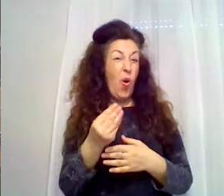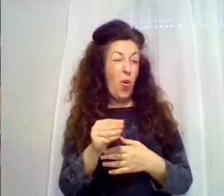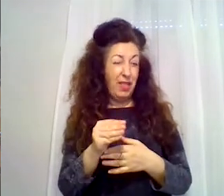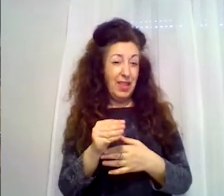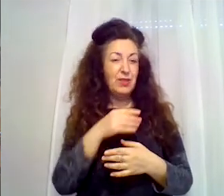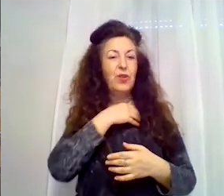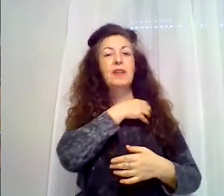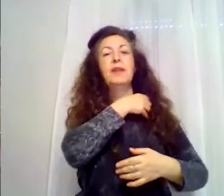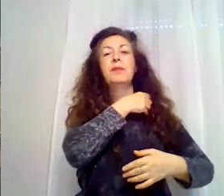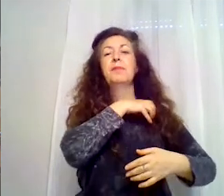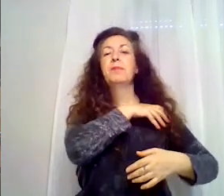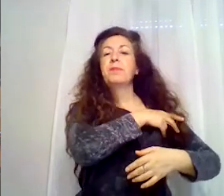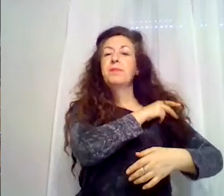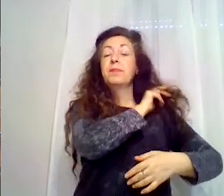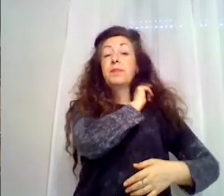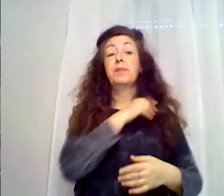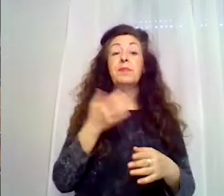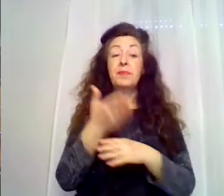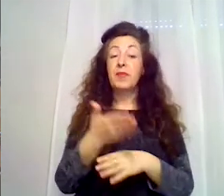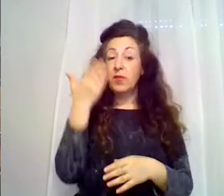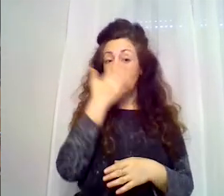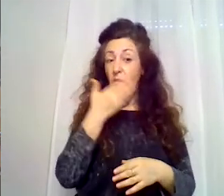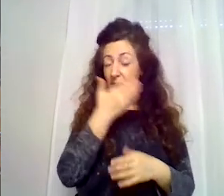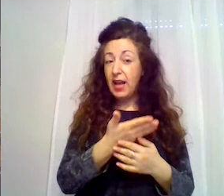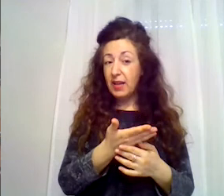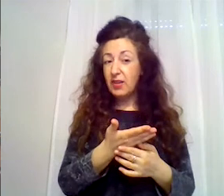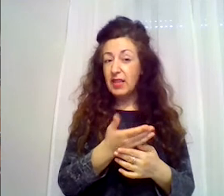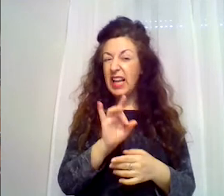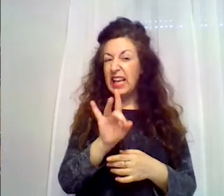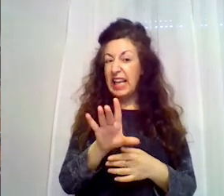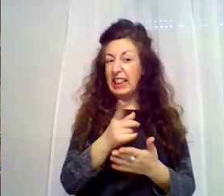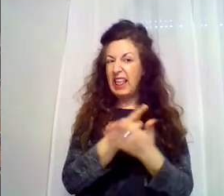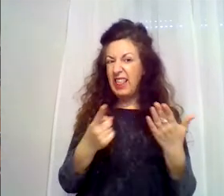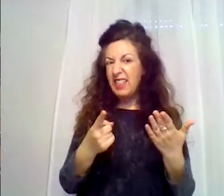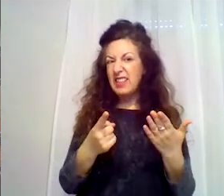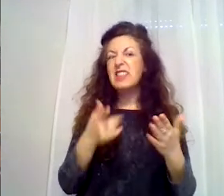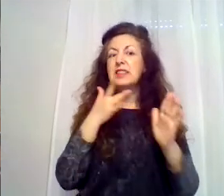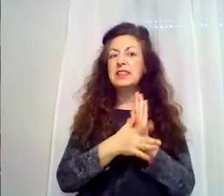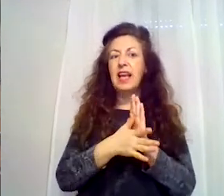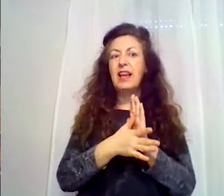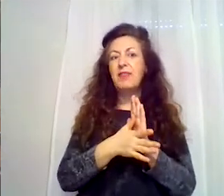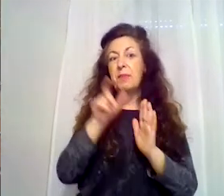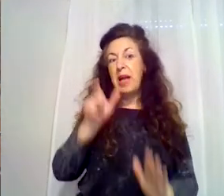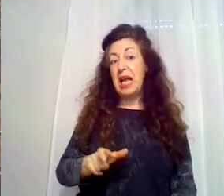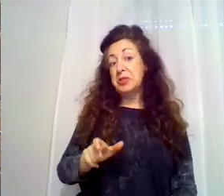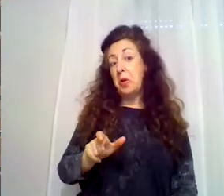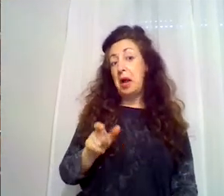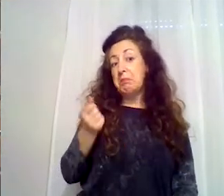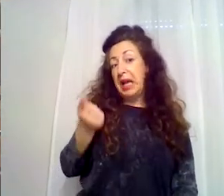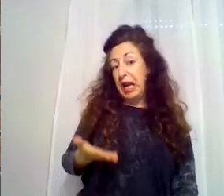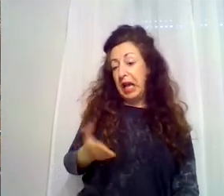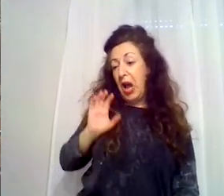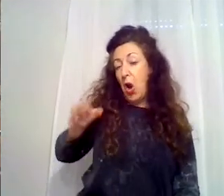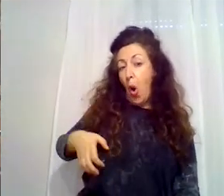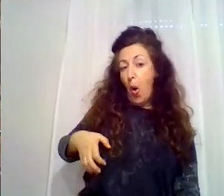más en contacto con hoy, que estamos más bien al comienzo de la Edad Media tecnológica. Es decir, que nos